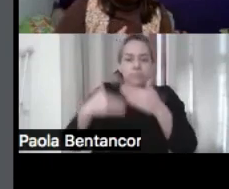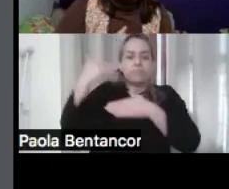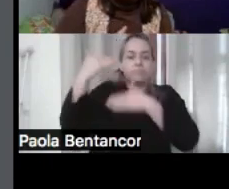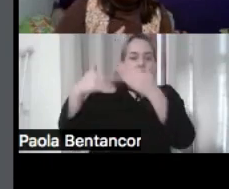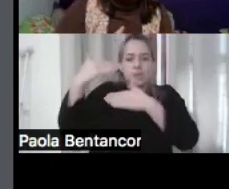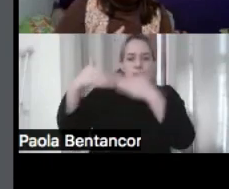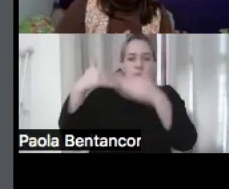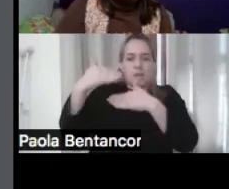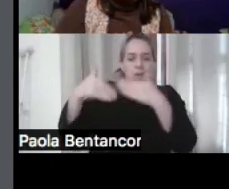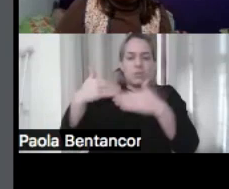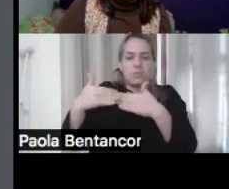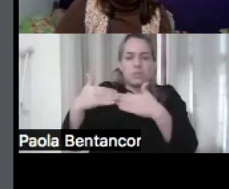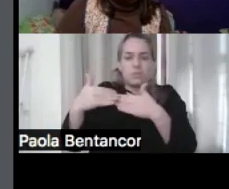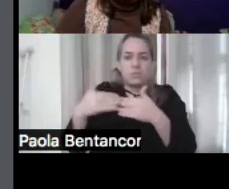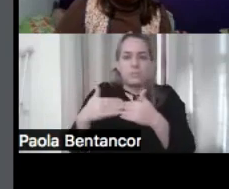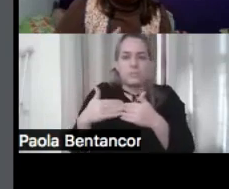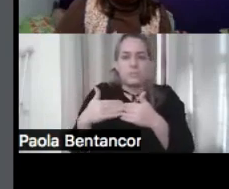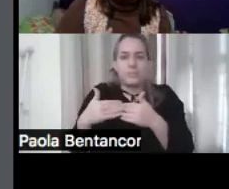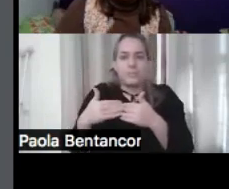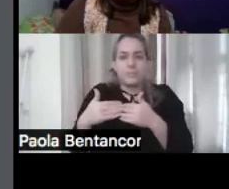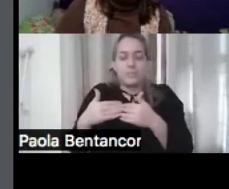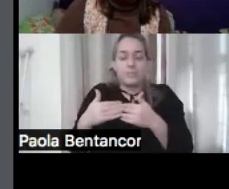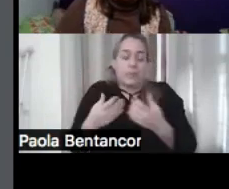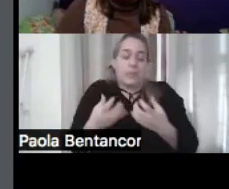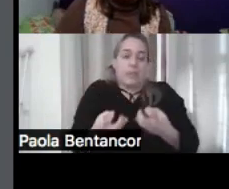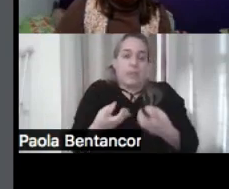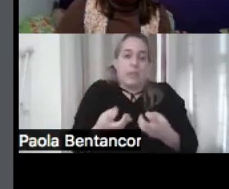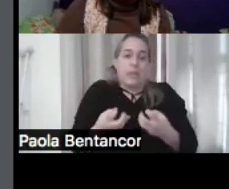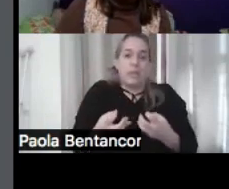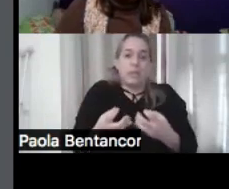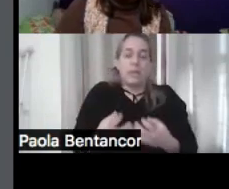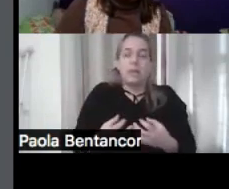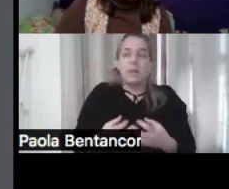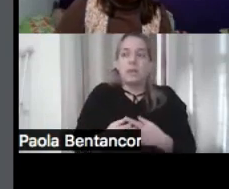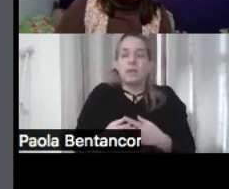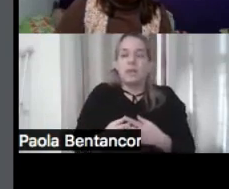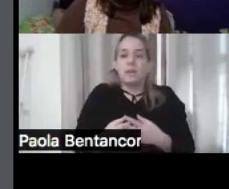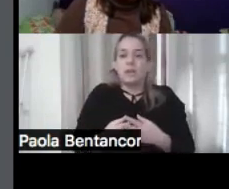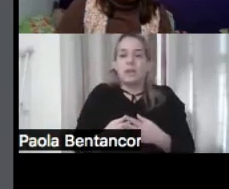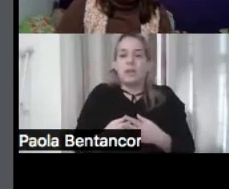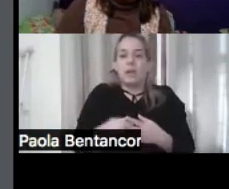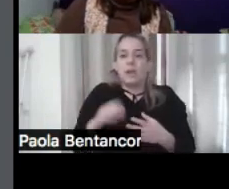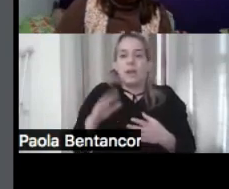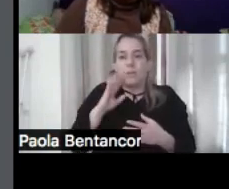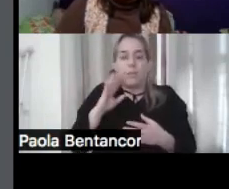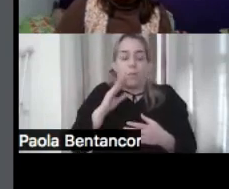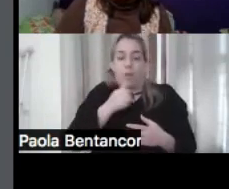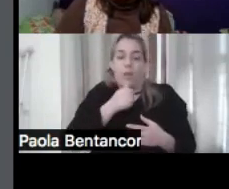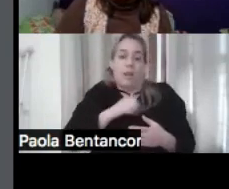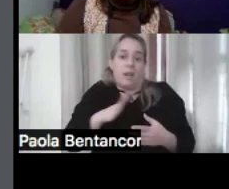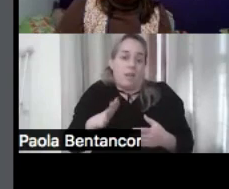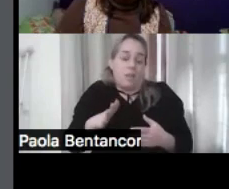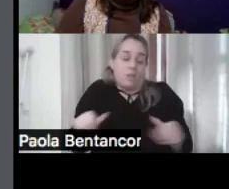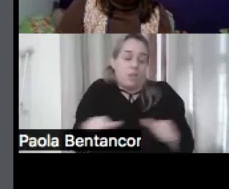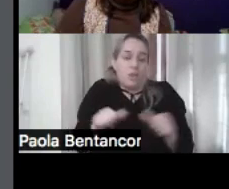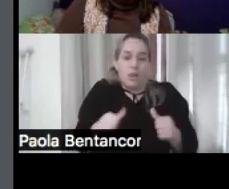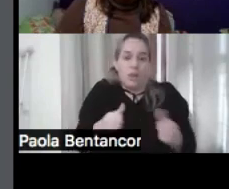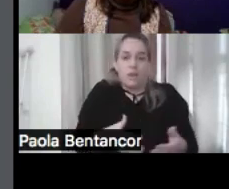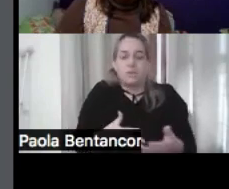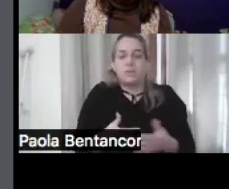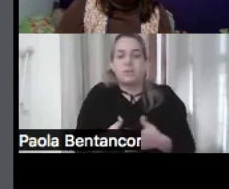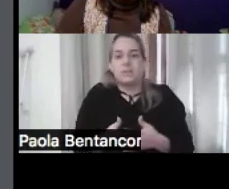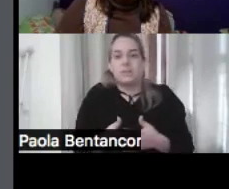intentando sostenerse en los roles, como nos ha pasado muchas veces a las mujeres en la historia, y que actualmente están recibiendo sus diagnósticos